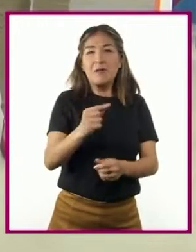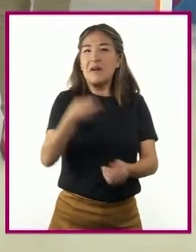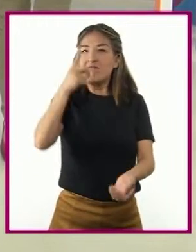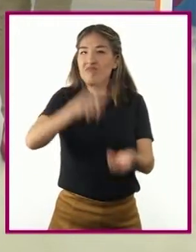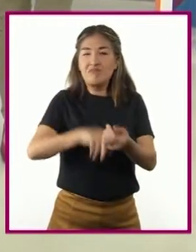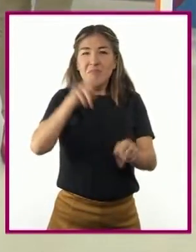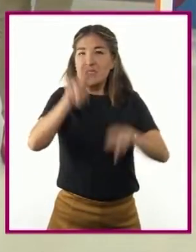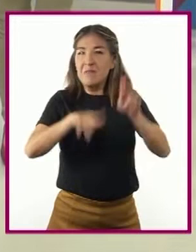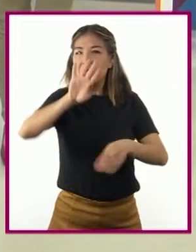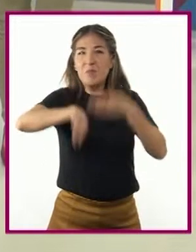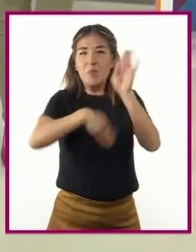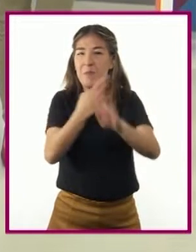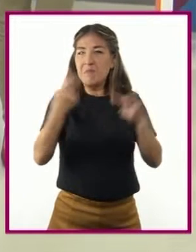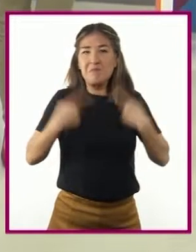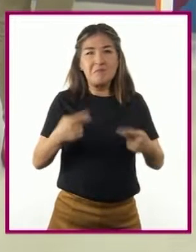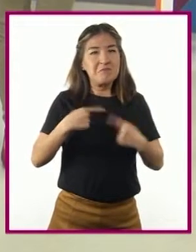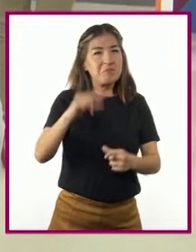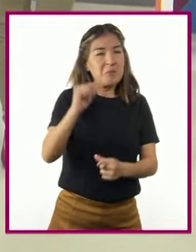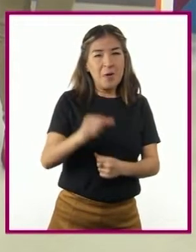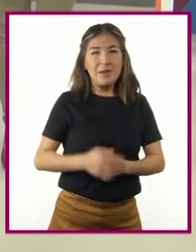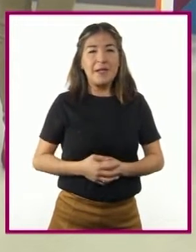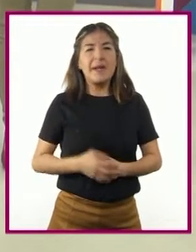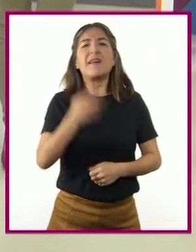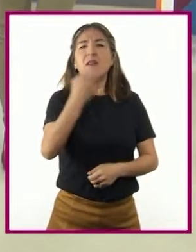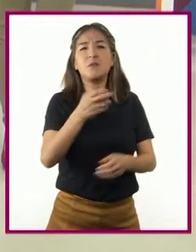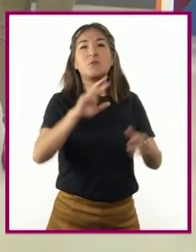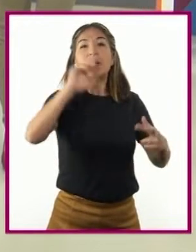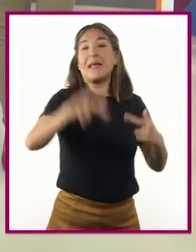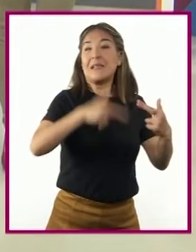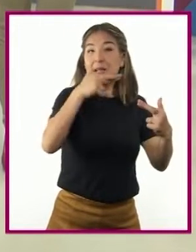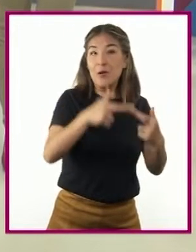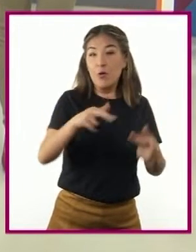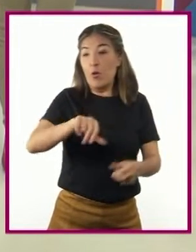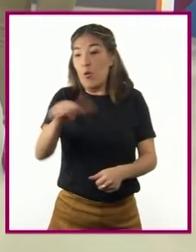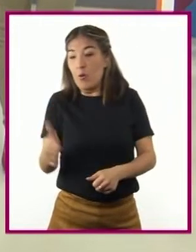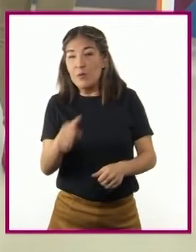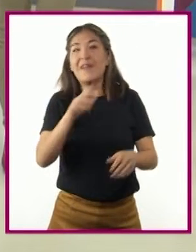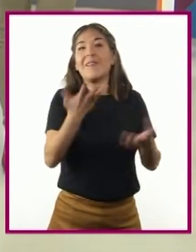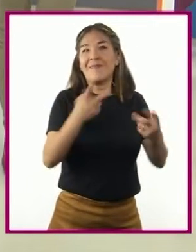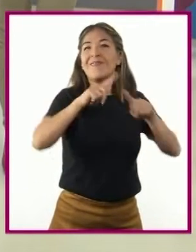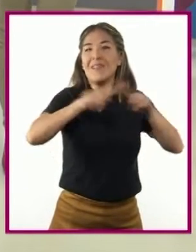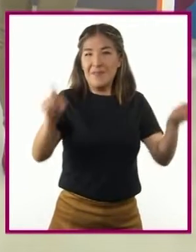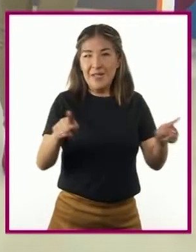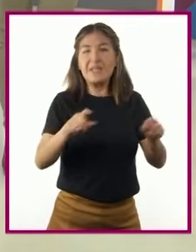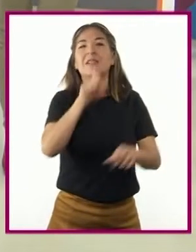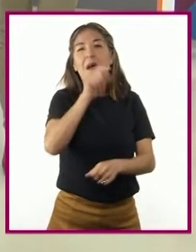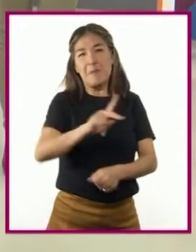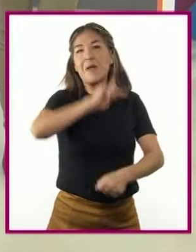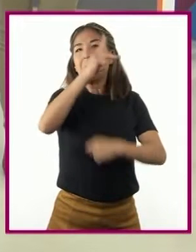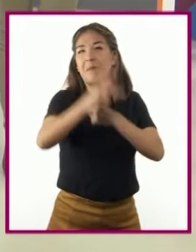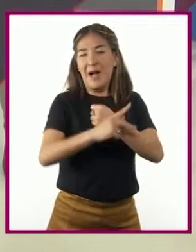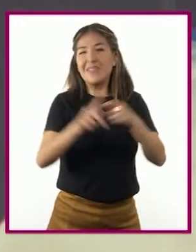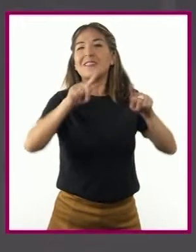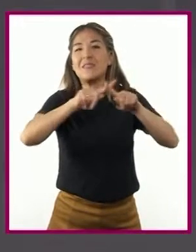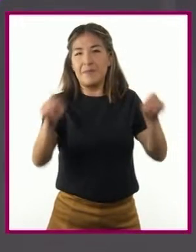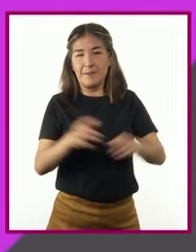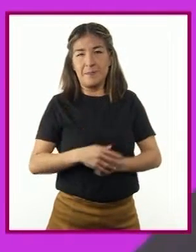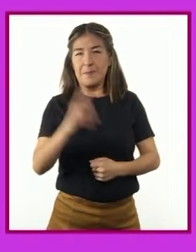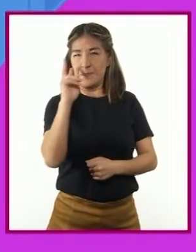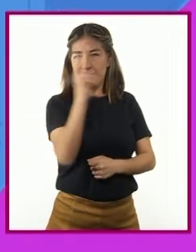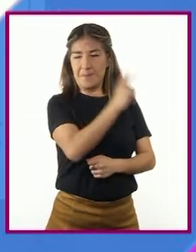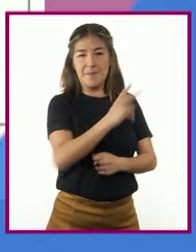Sin embargo, esto varía de una región a otra o de un país a otro.